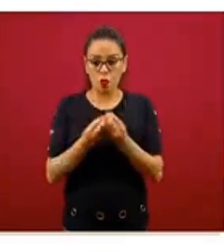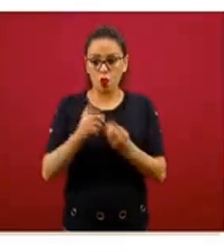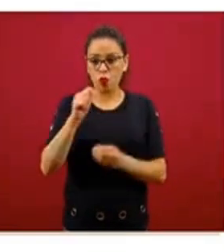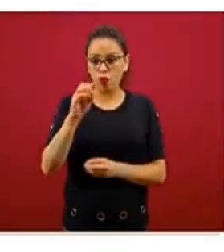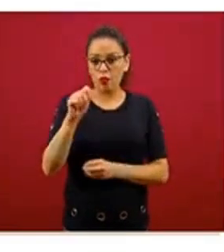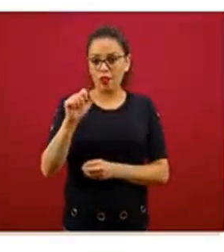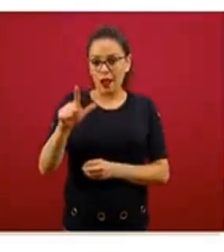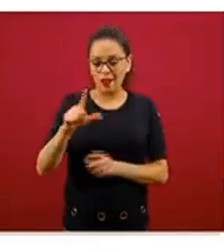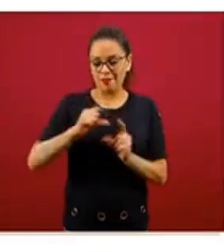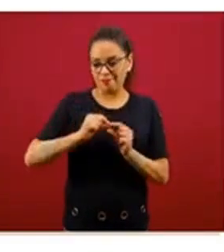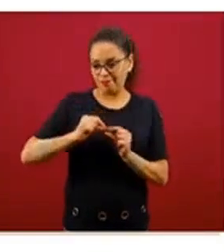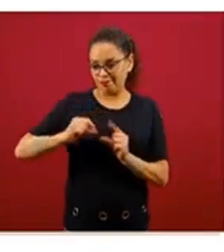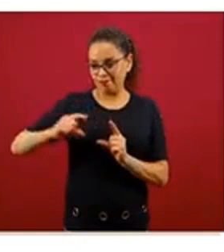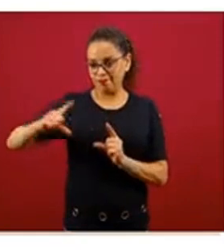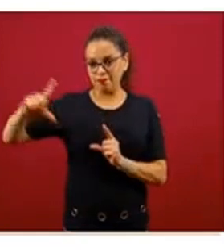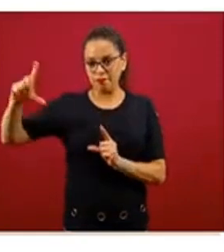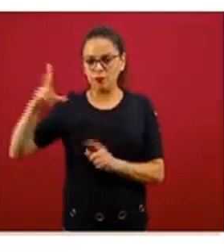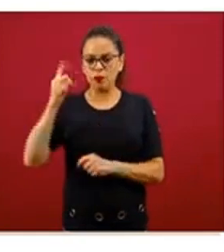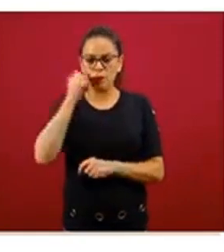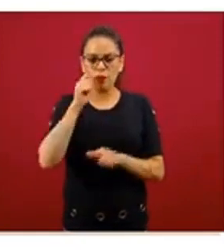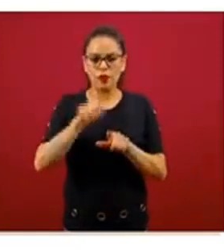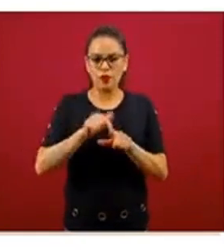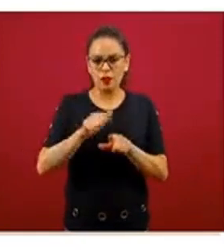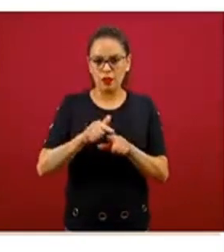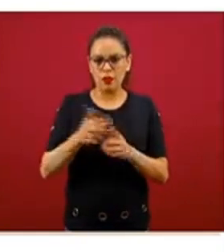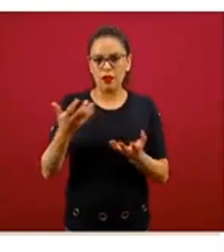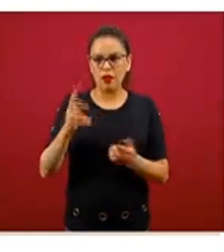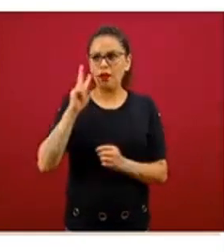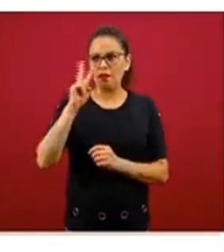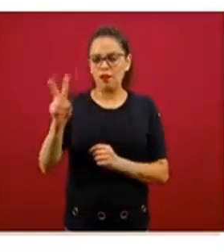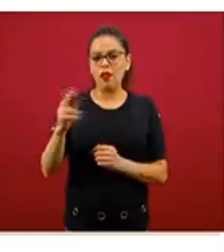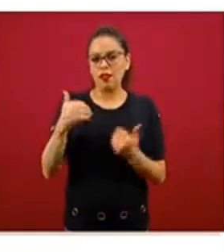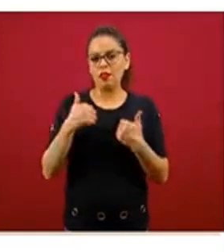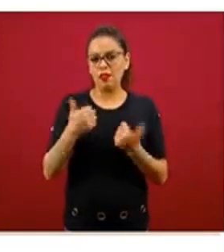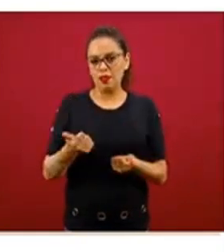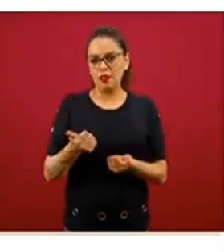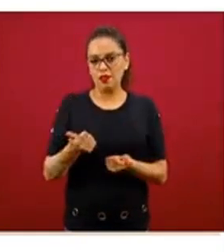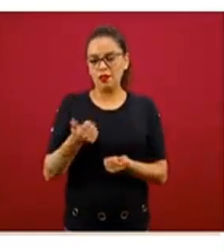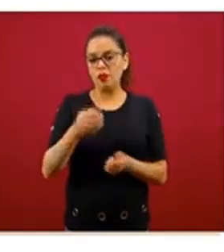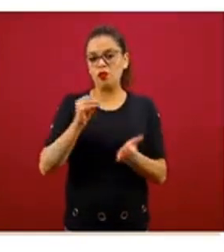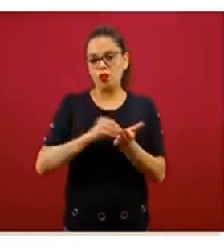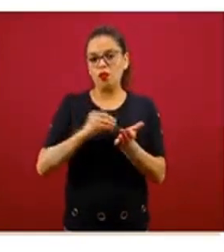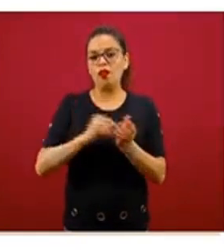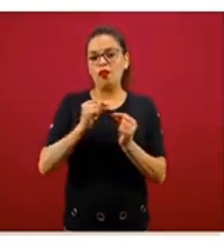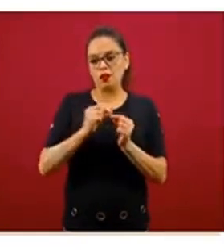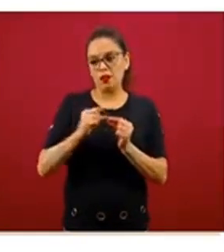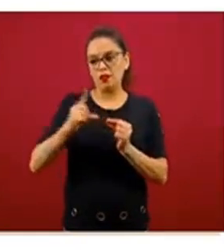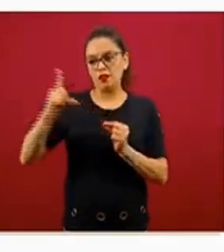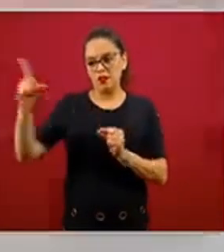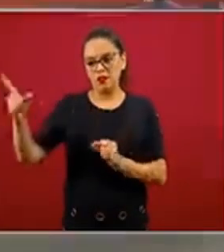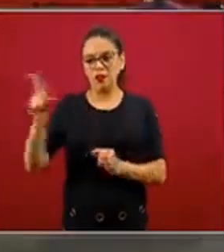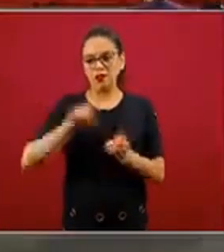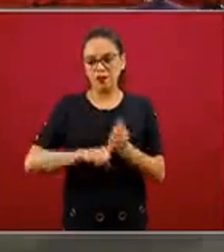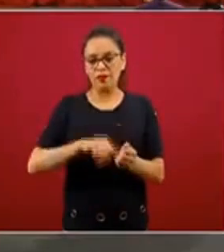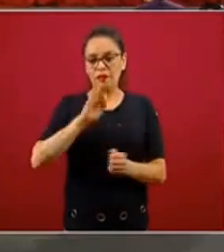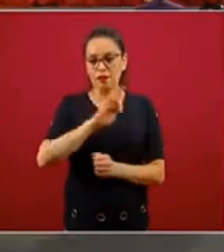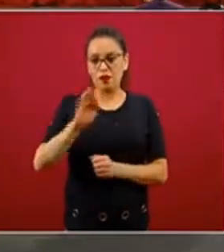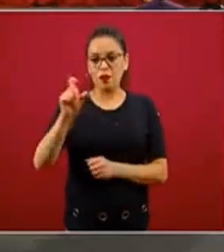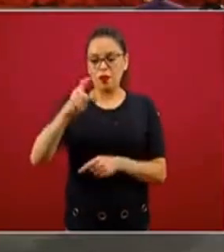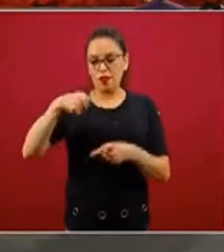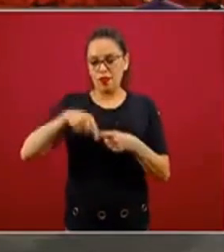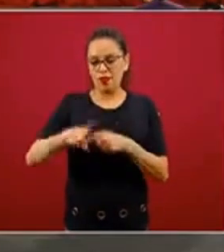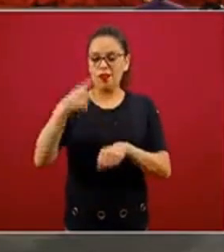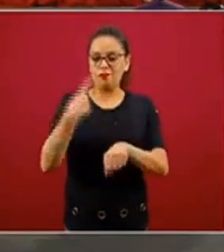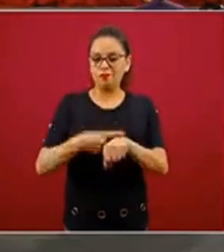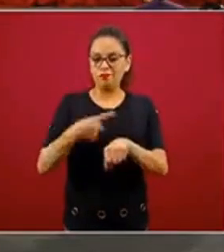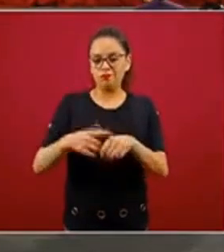la barra independientemente del color, podemos ver que todavía se mantiene esa tendencia ascendente por fecha de inicio de síntomas. La siguiente, por favor.